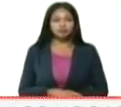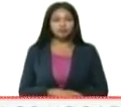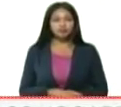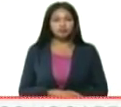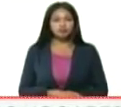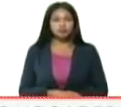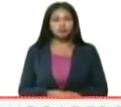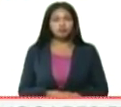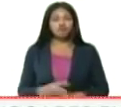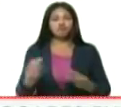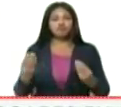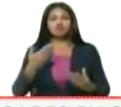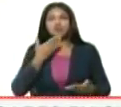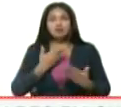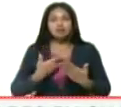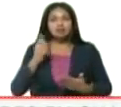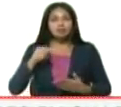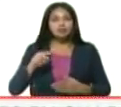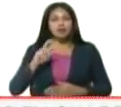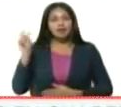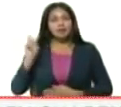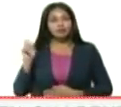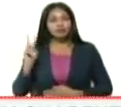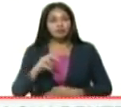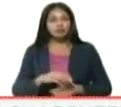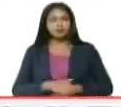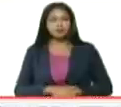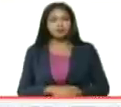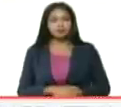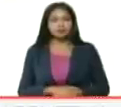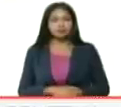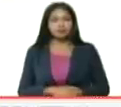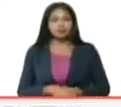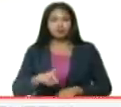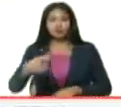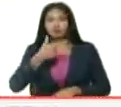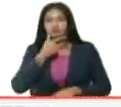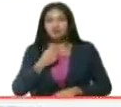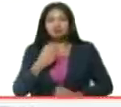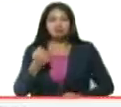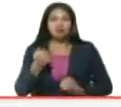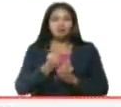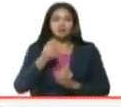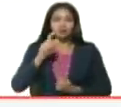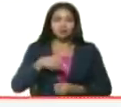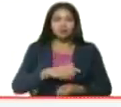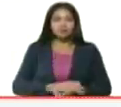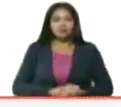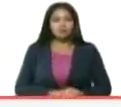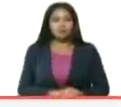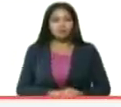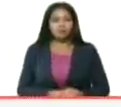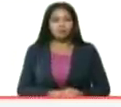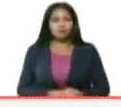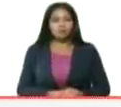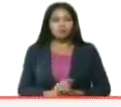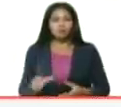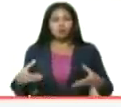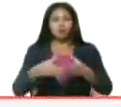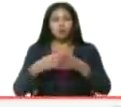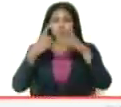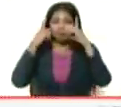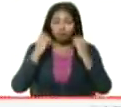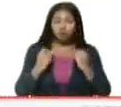Y muchas gracias también a la parte venezolana de las facilidades y apoyos a este grupo de